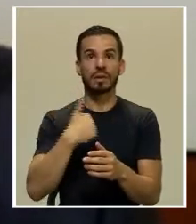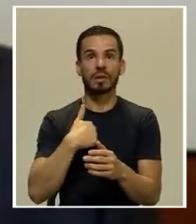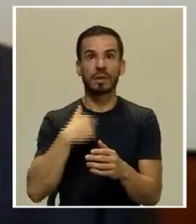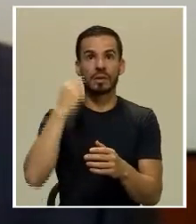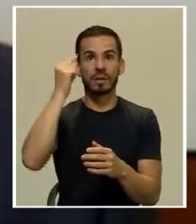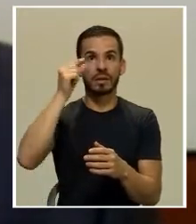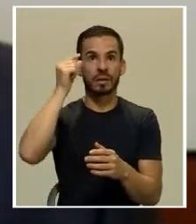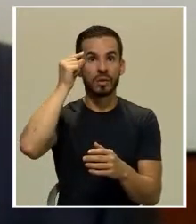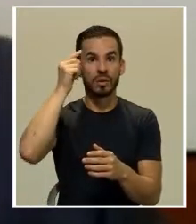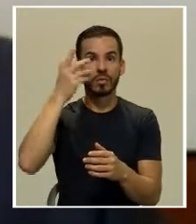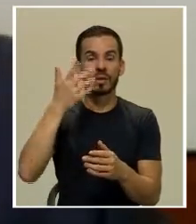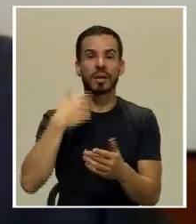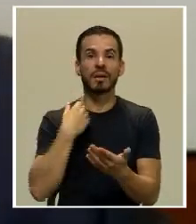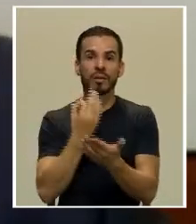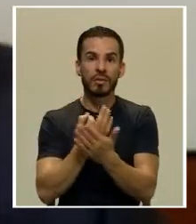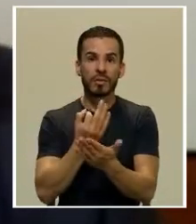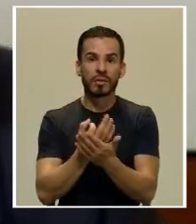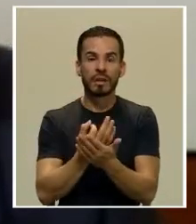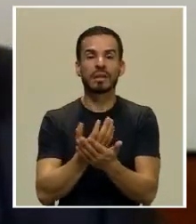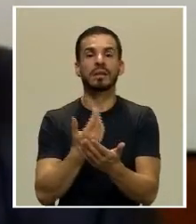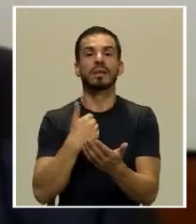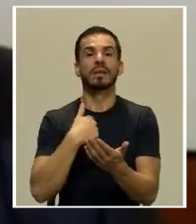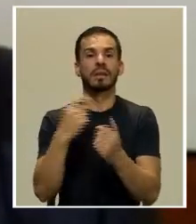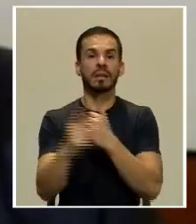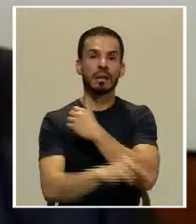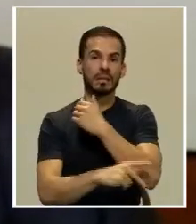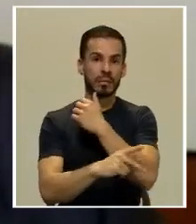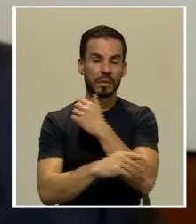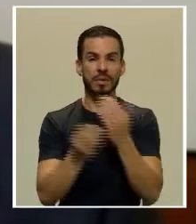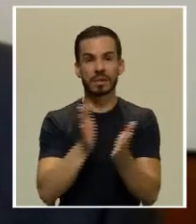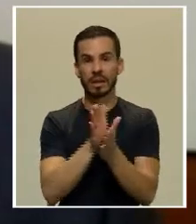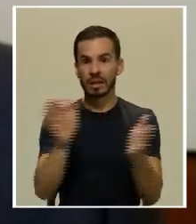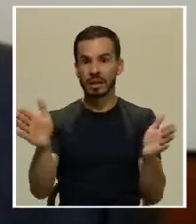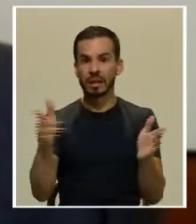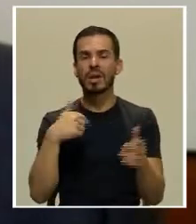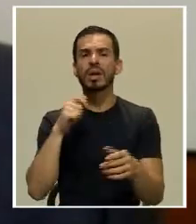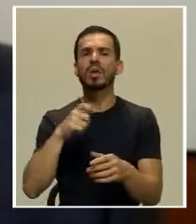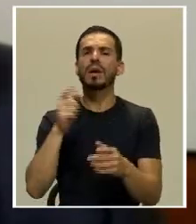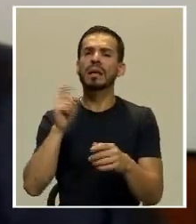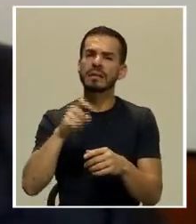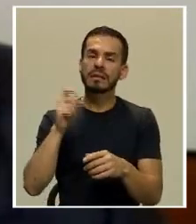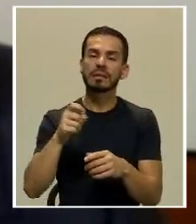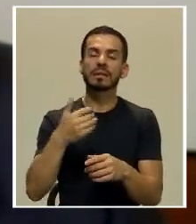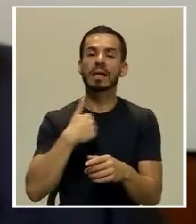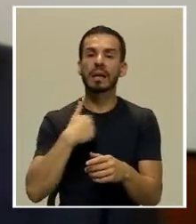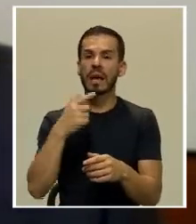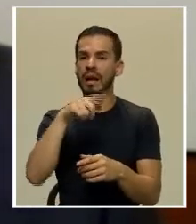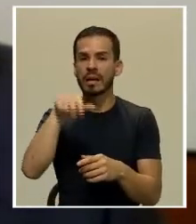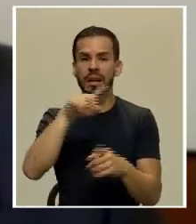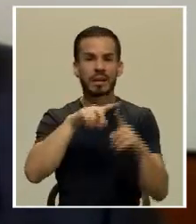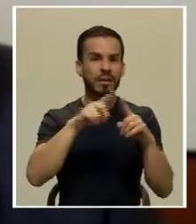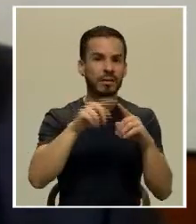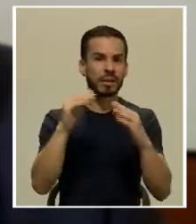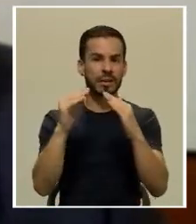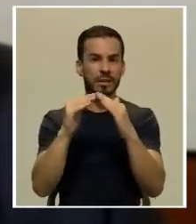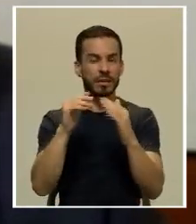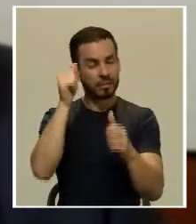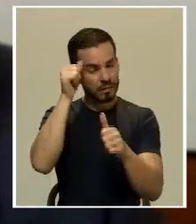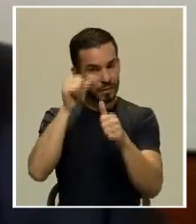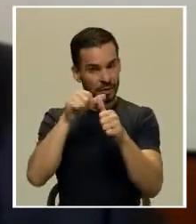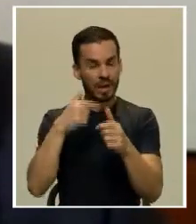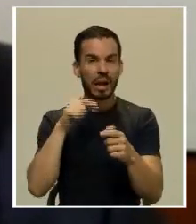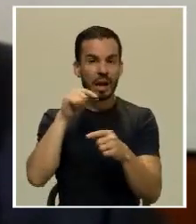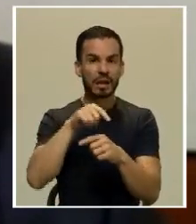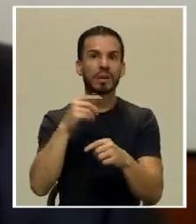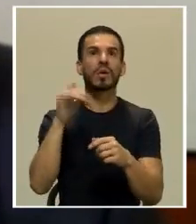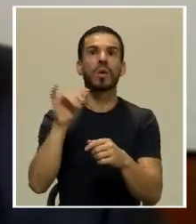el gobierno financieras, que tiene el país en general y con las urgencias que hay en cada hogar, porque recordemos, y aquí